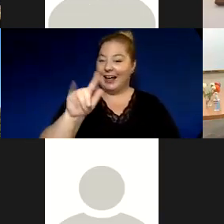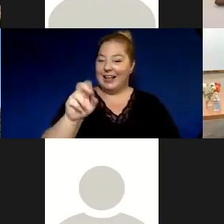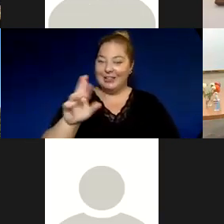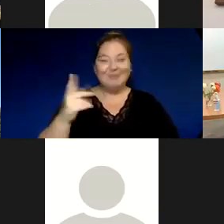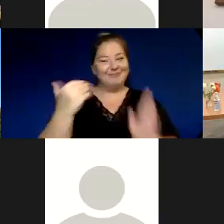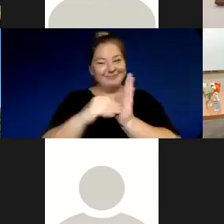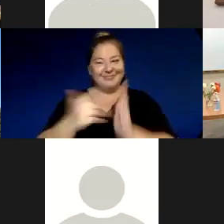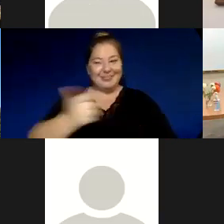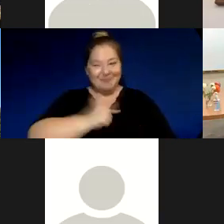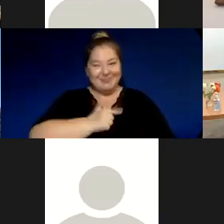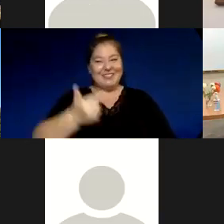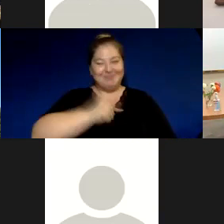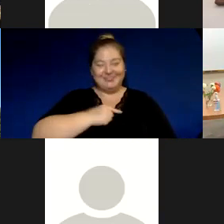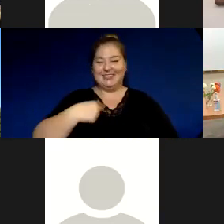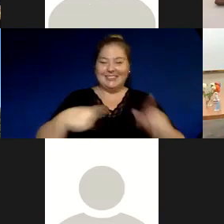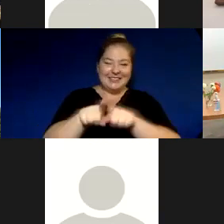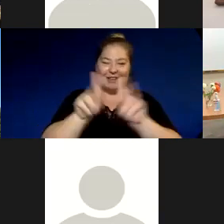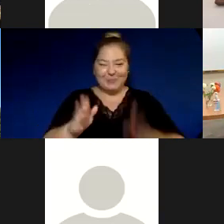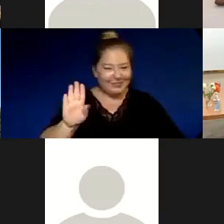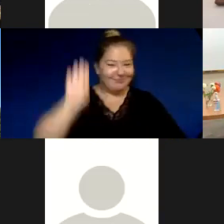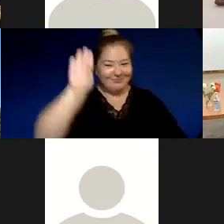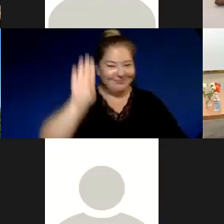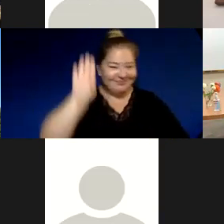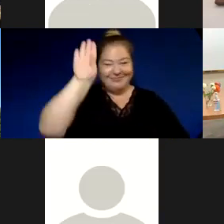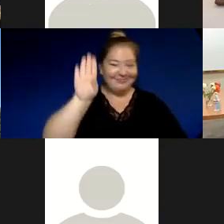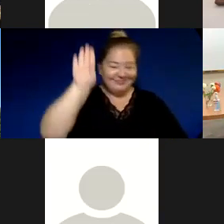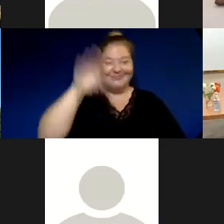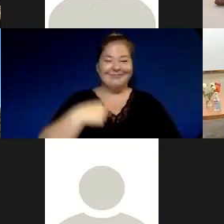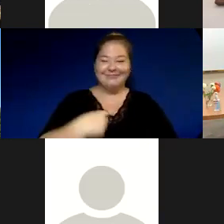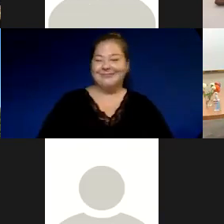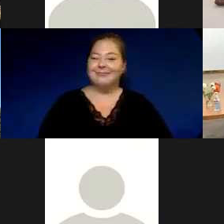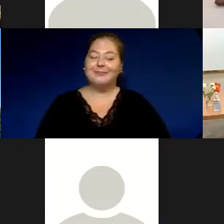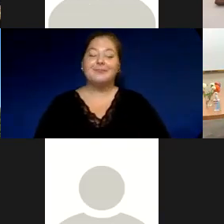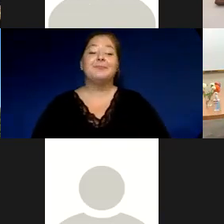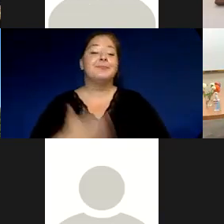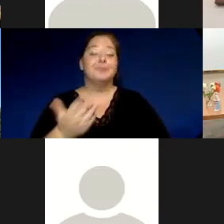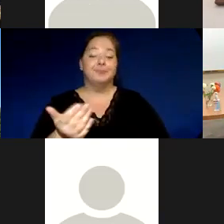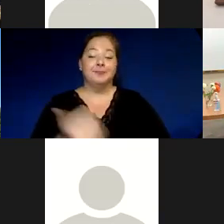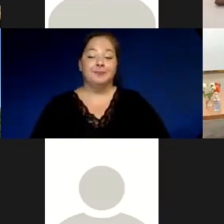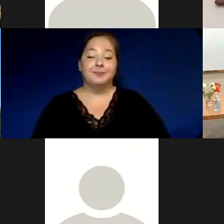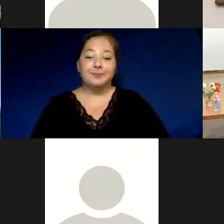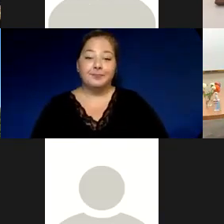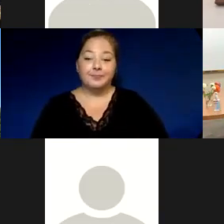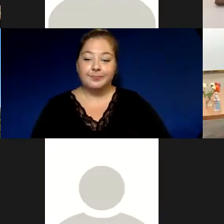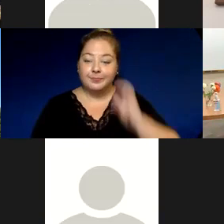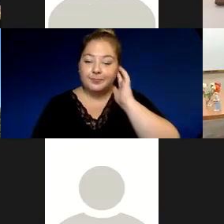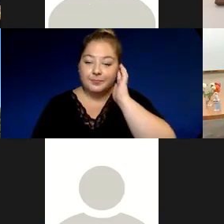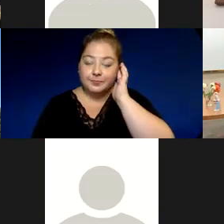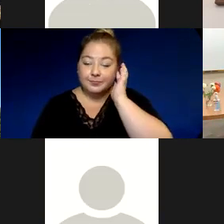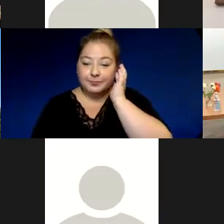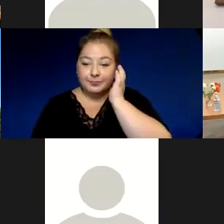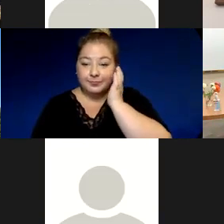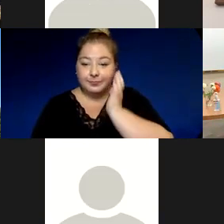Gracias. Algo más para brindar contexto. Quería preguntar si tenían un estimado de la cantidad